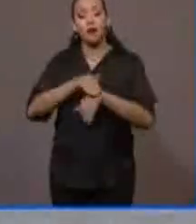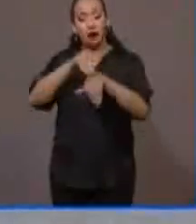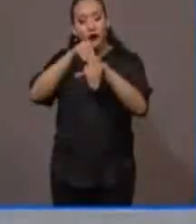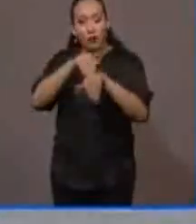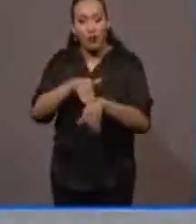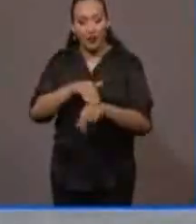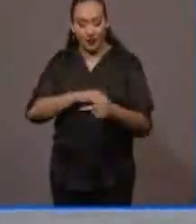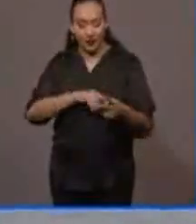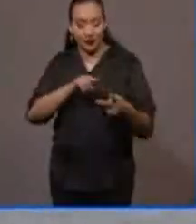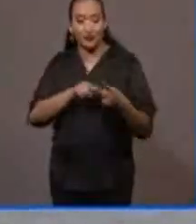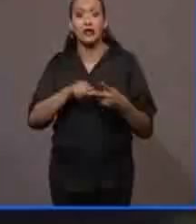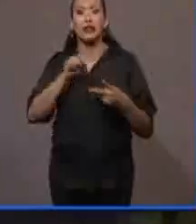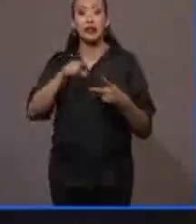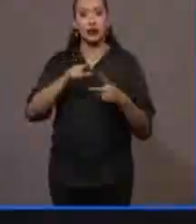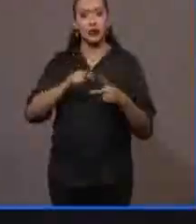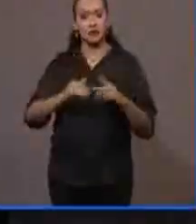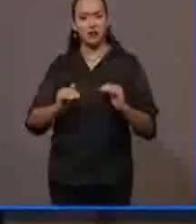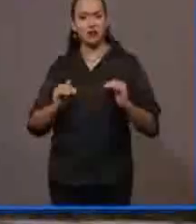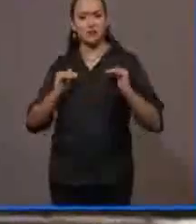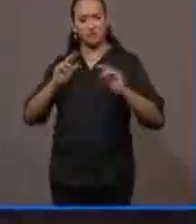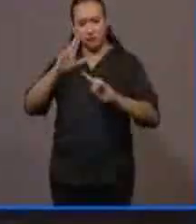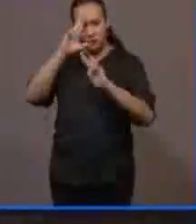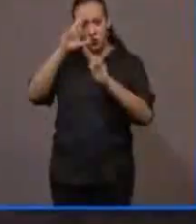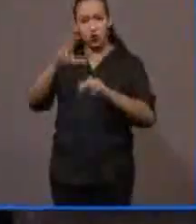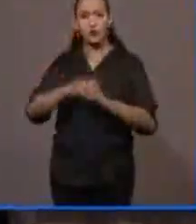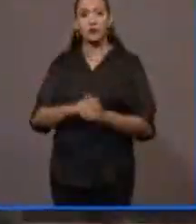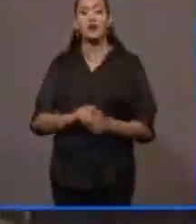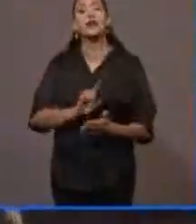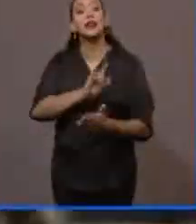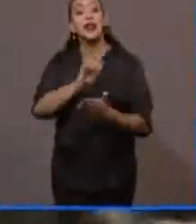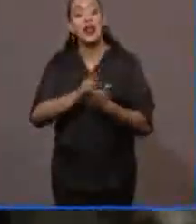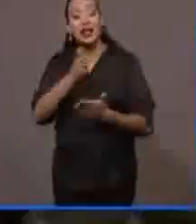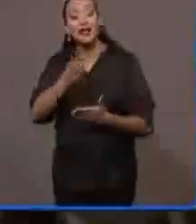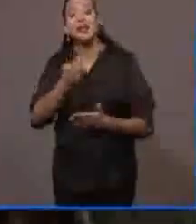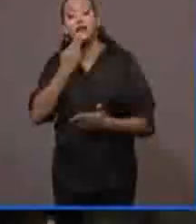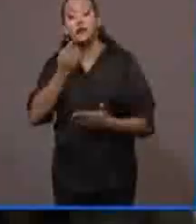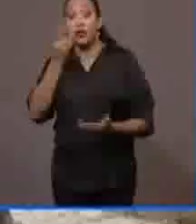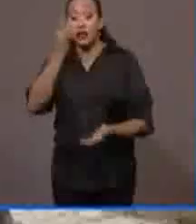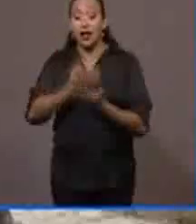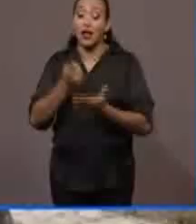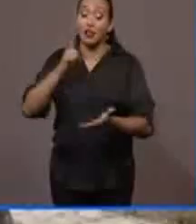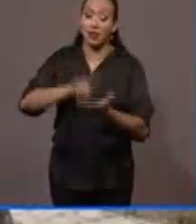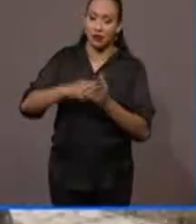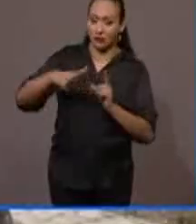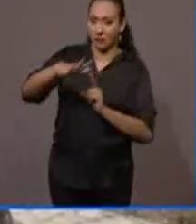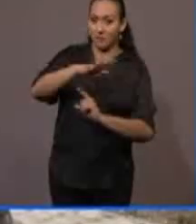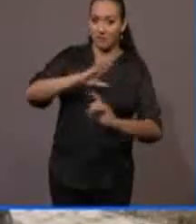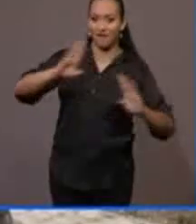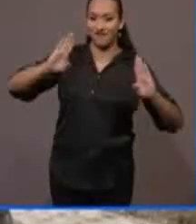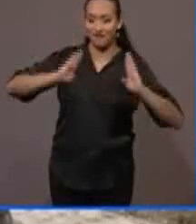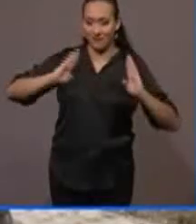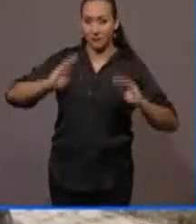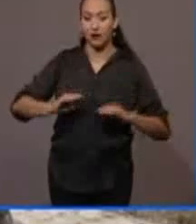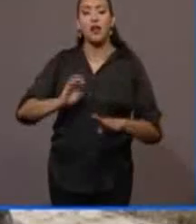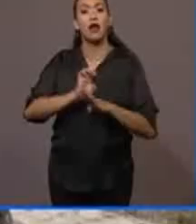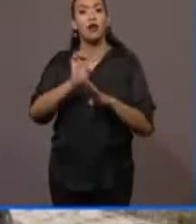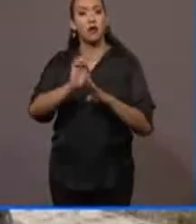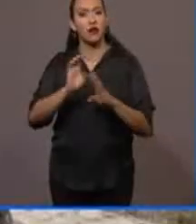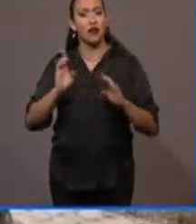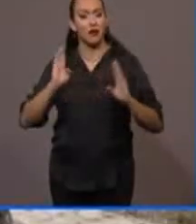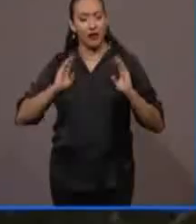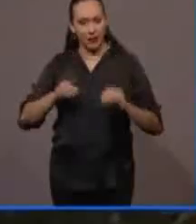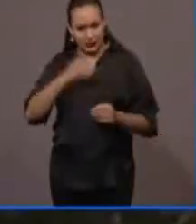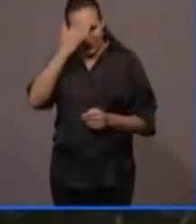y un alto concepto de honor. La norma solo aplica entre integrantes de las Fuerzas Armadas, lo que obliga a conocer perfectamente